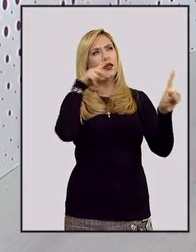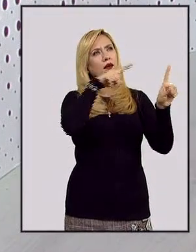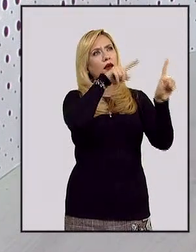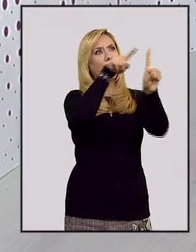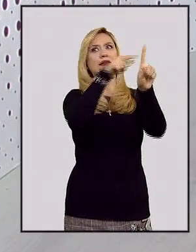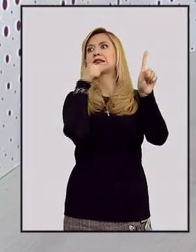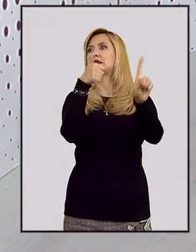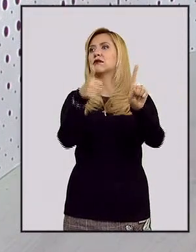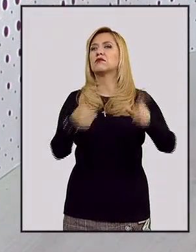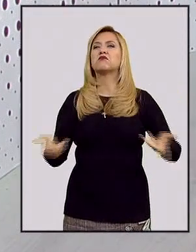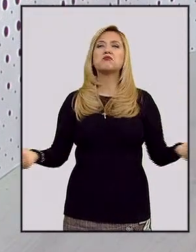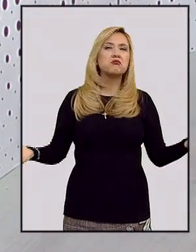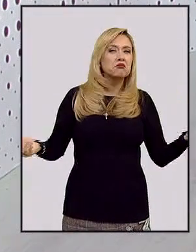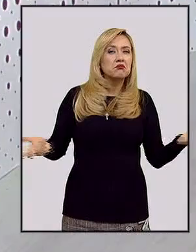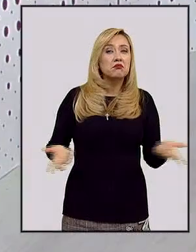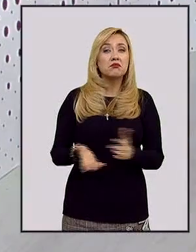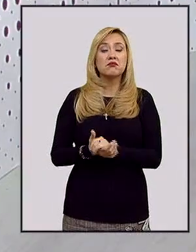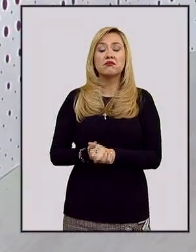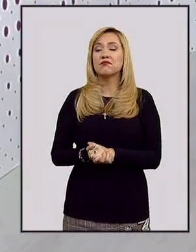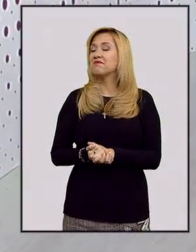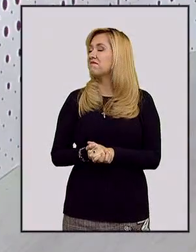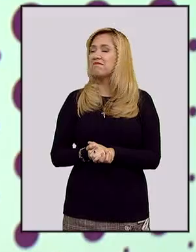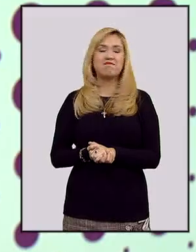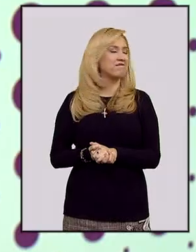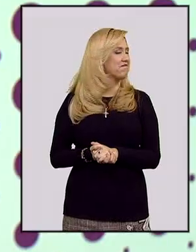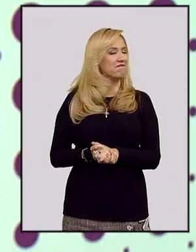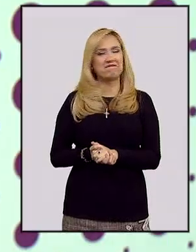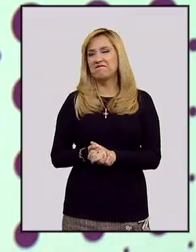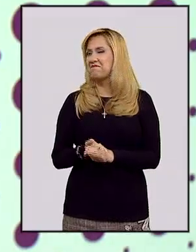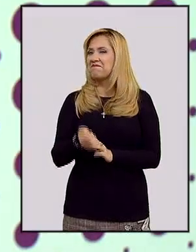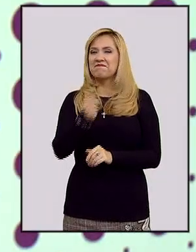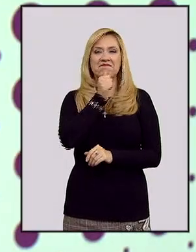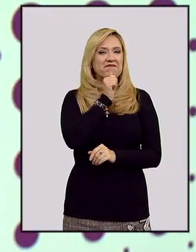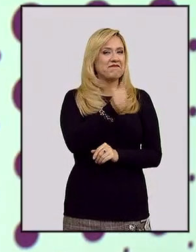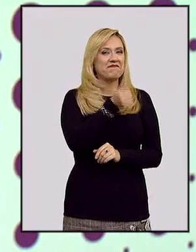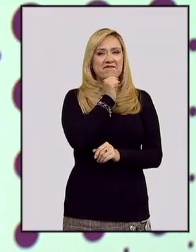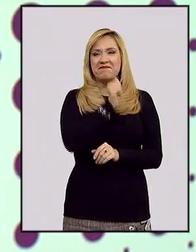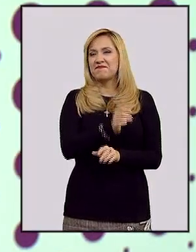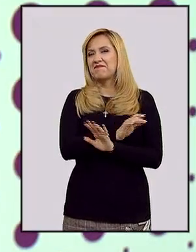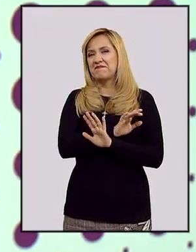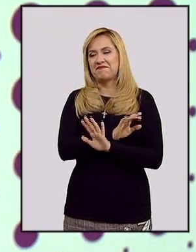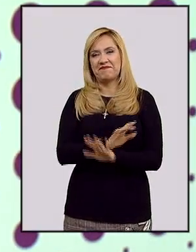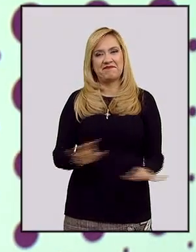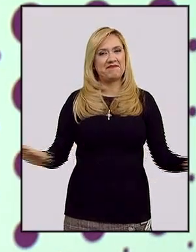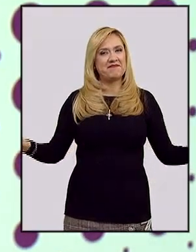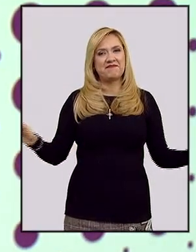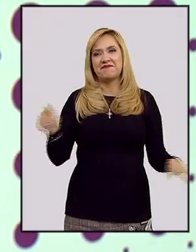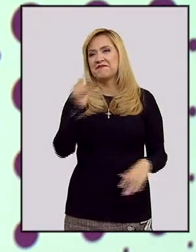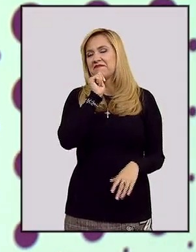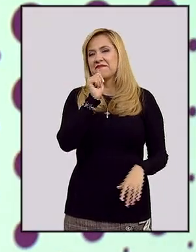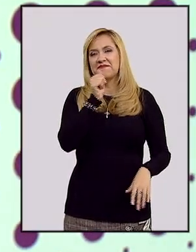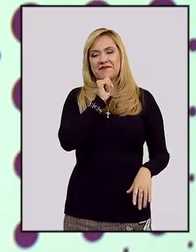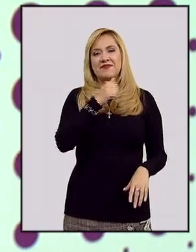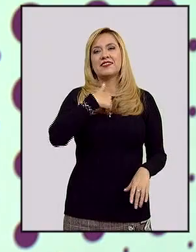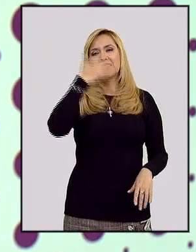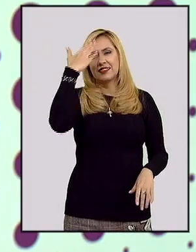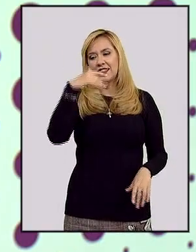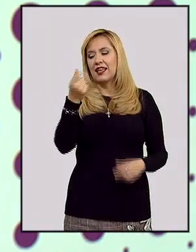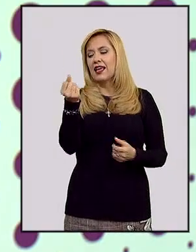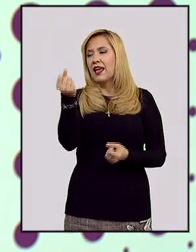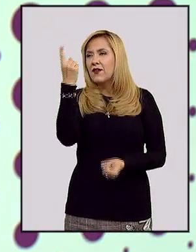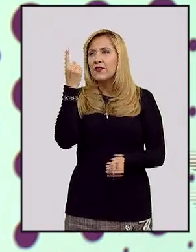bien? Pues todavía no tenemos ese semáforo. Sabemos algunos